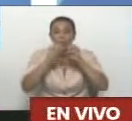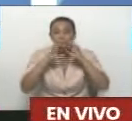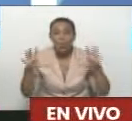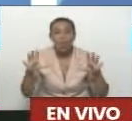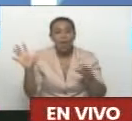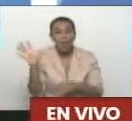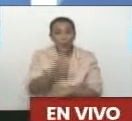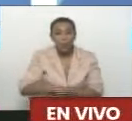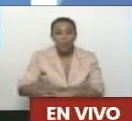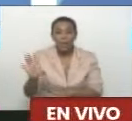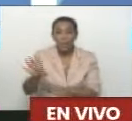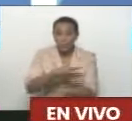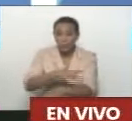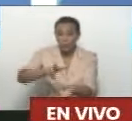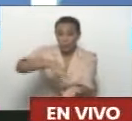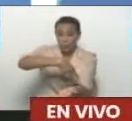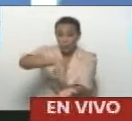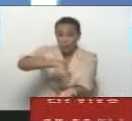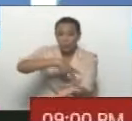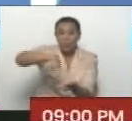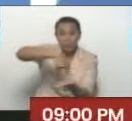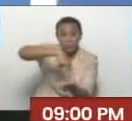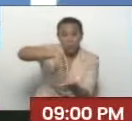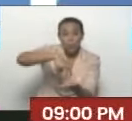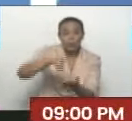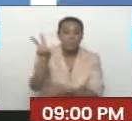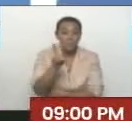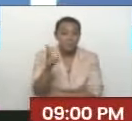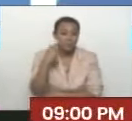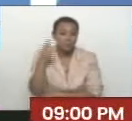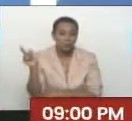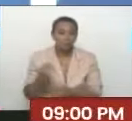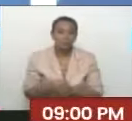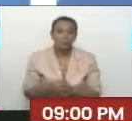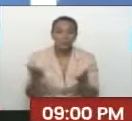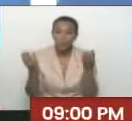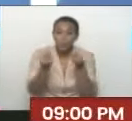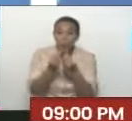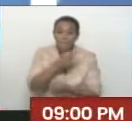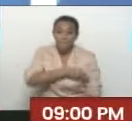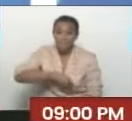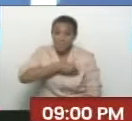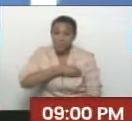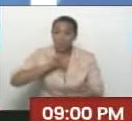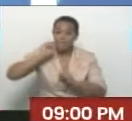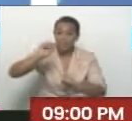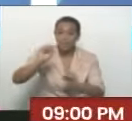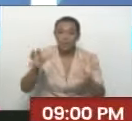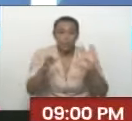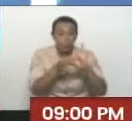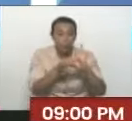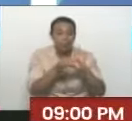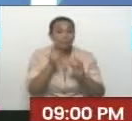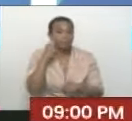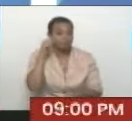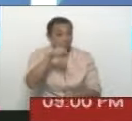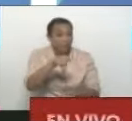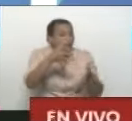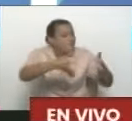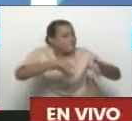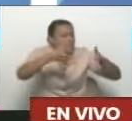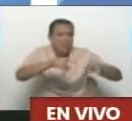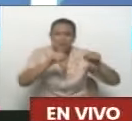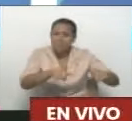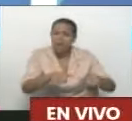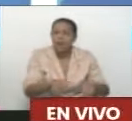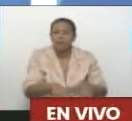las escuelas de música, canto, ritmo y baile de la tradición venezolana con la gran misión Viva Venezuela, en la misma orientación